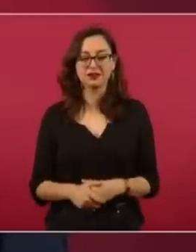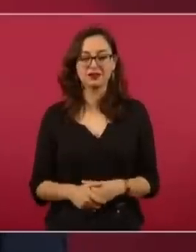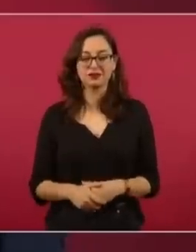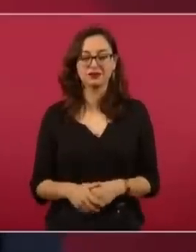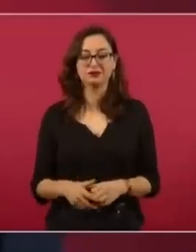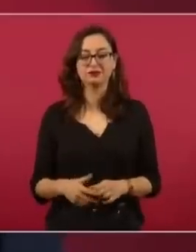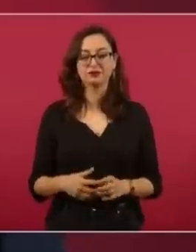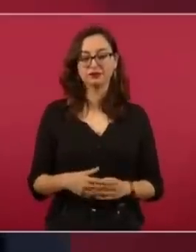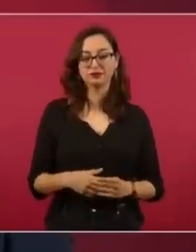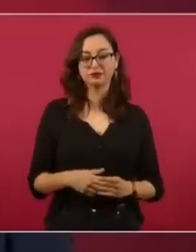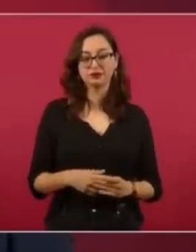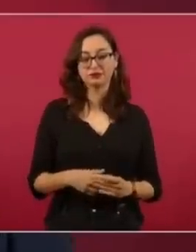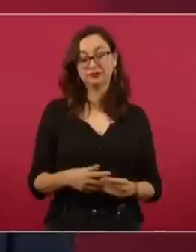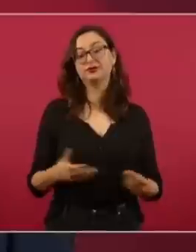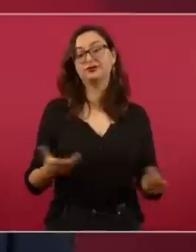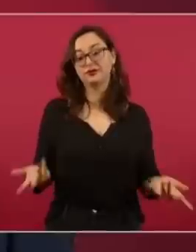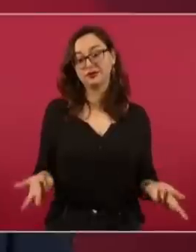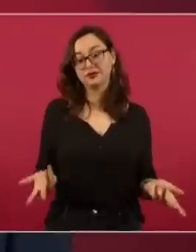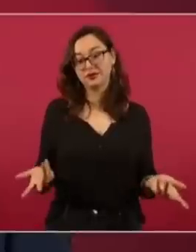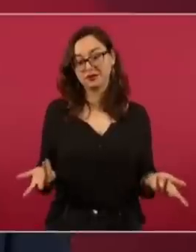pues no era tan fácil.